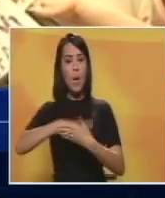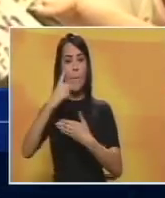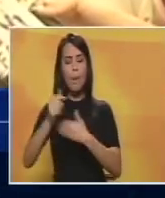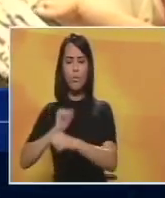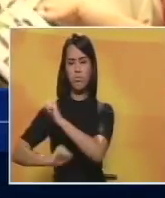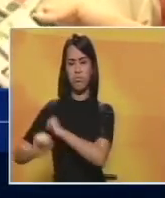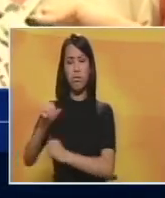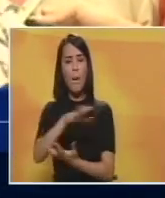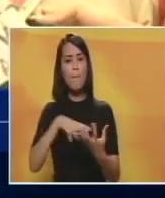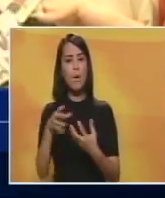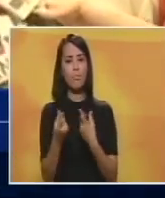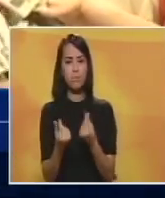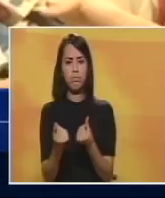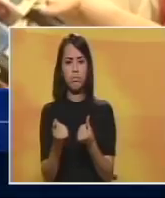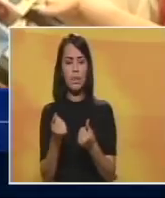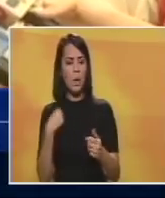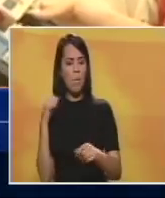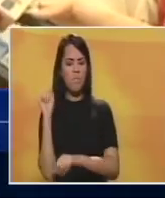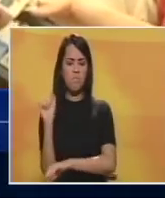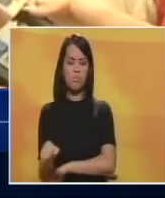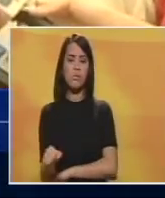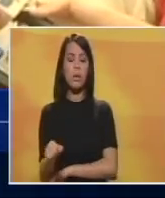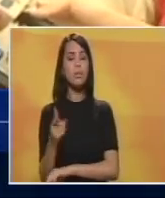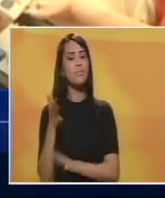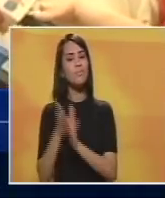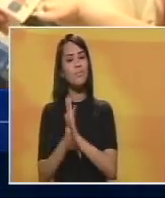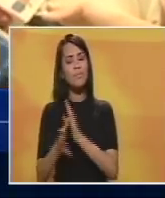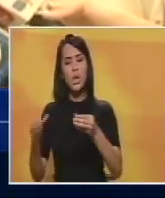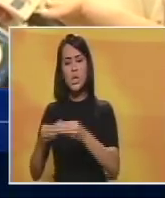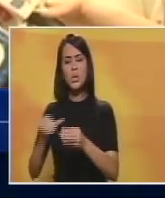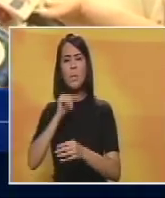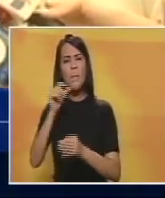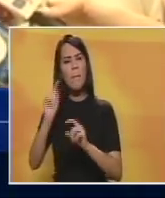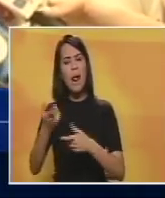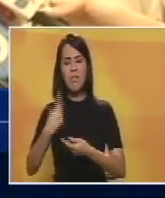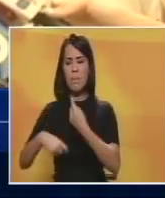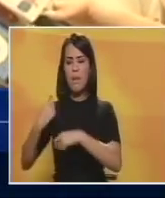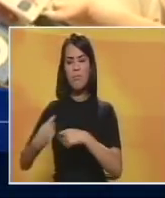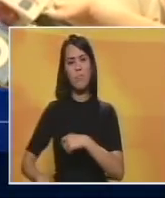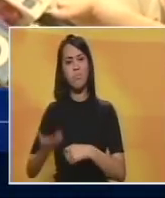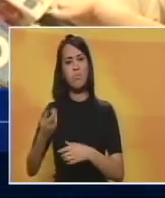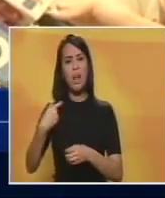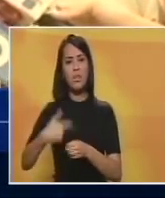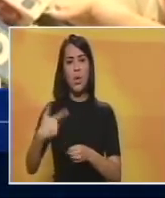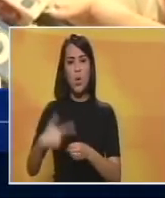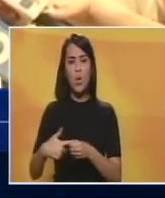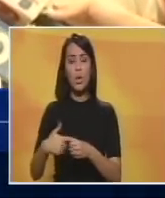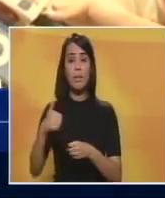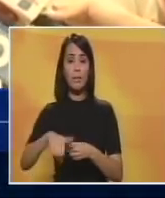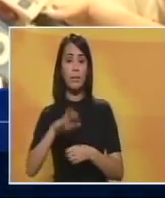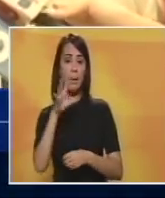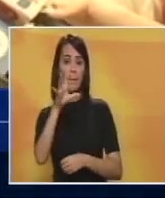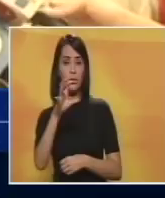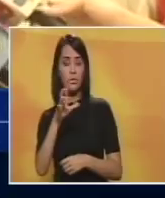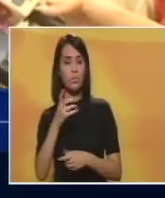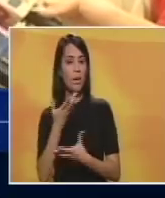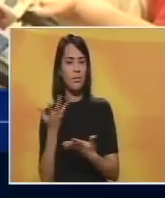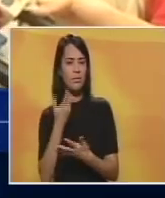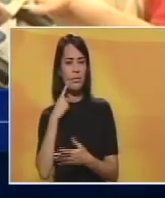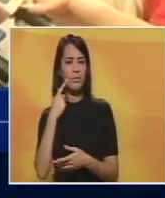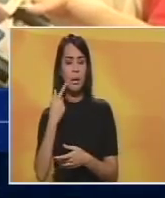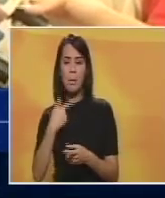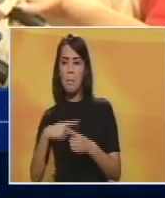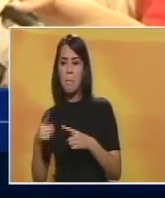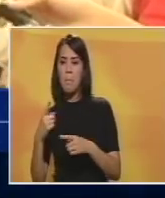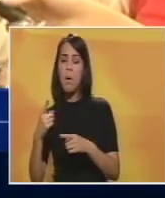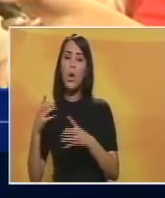guerra económica, un plan que va a derrotar justamente a las mafias del combustible que se llevan el combustible de nuestra patria para satisfacer a